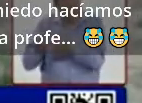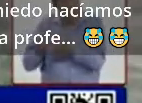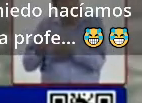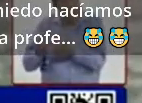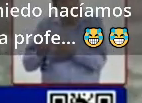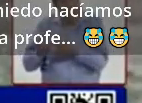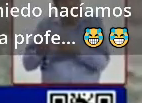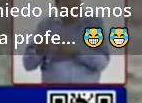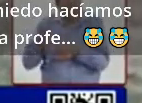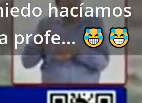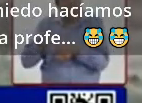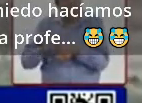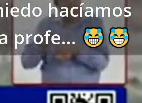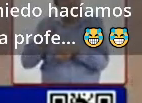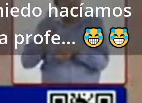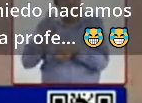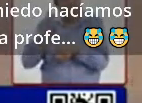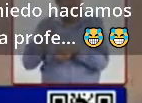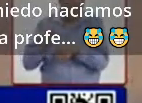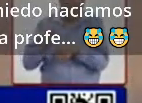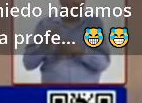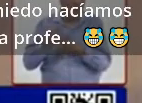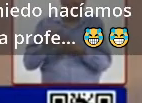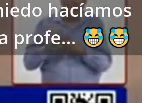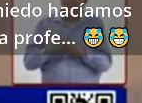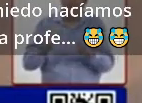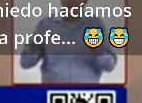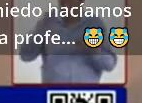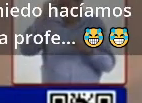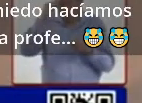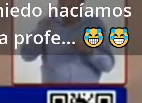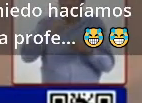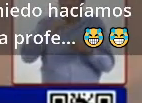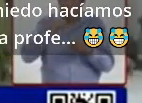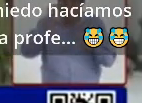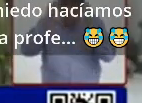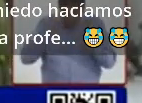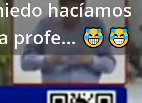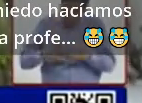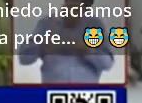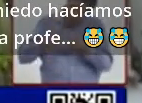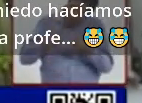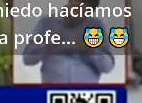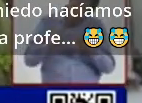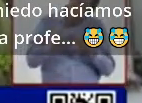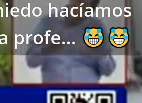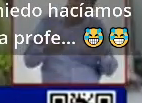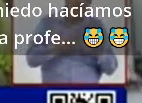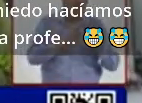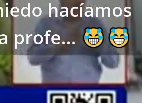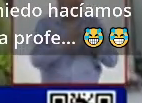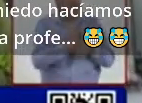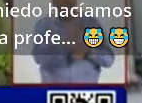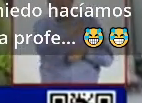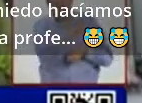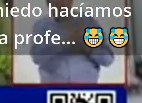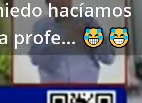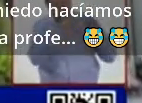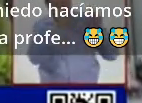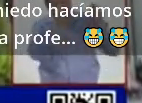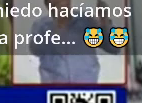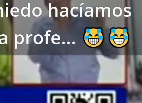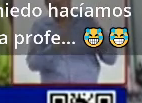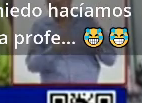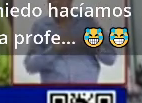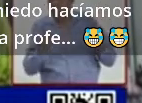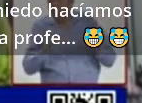primera vez, ni no es la única maestra o maestro, sino hay varias maestras y maestros que utilizan diferentes estrategias para poder enseñar. Obviamente desde